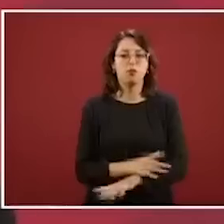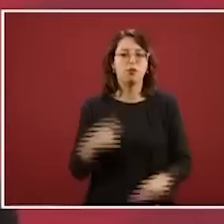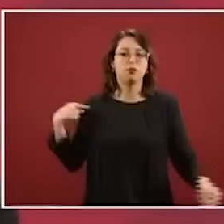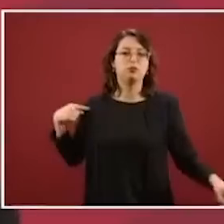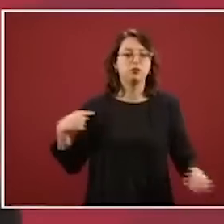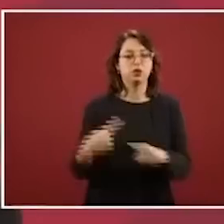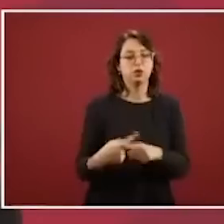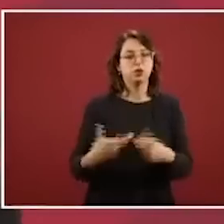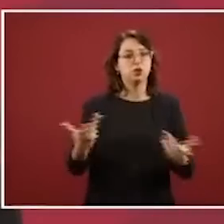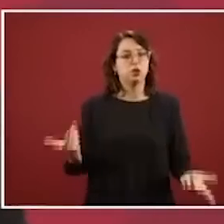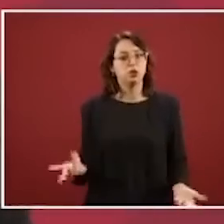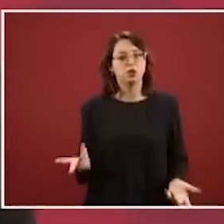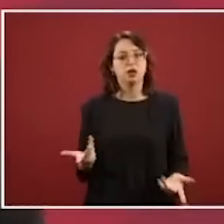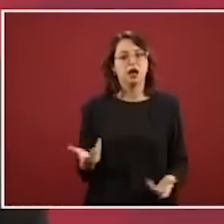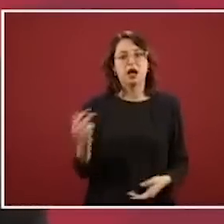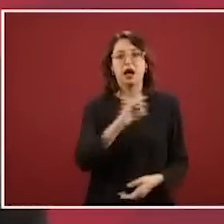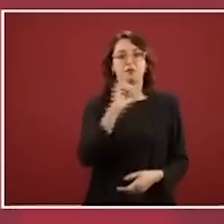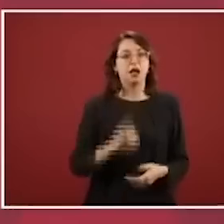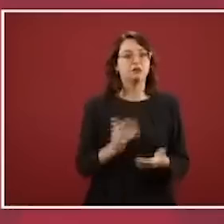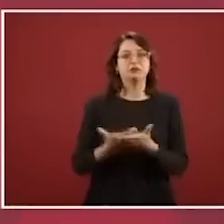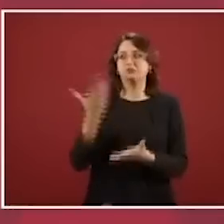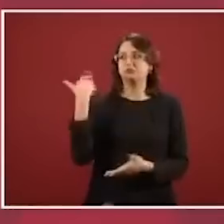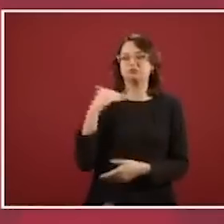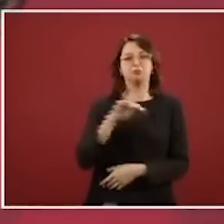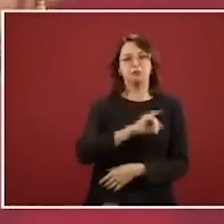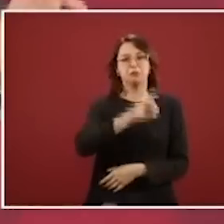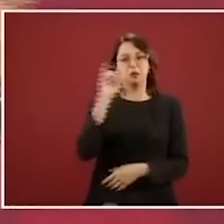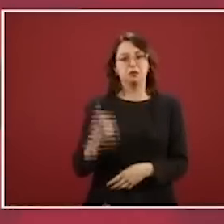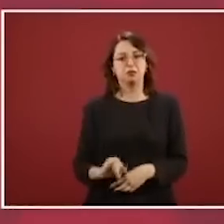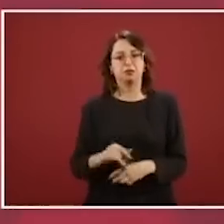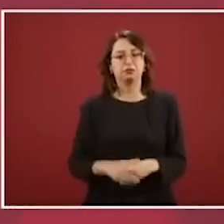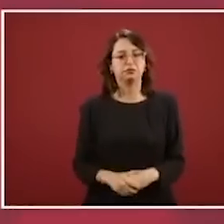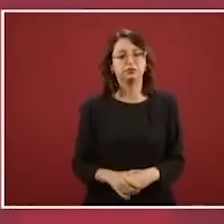medio siglo. Nunca lo hemos podido hacer. Asesoramos,